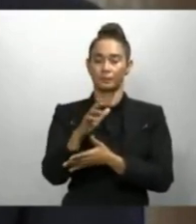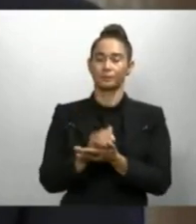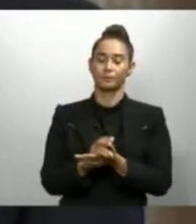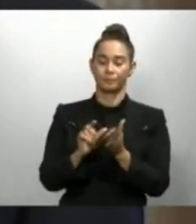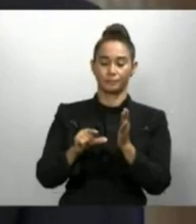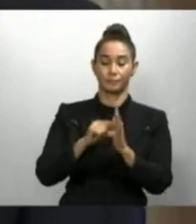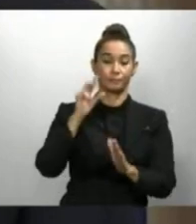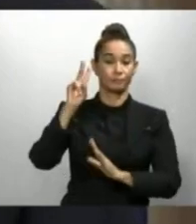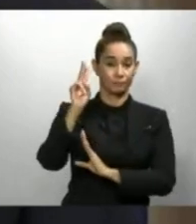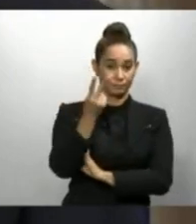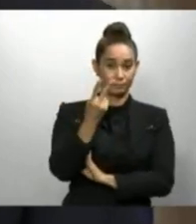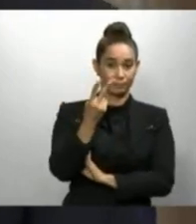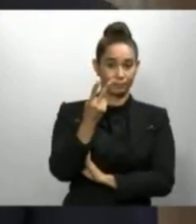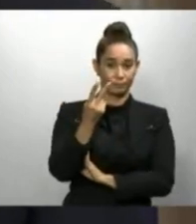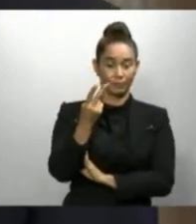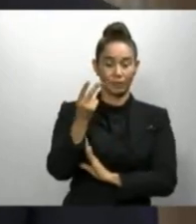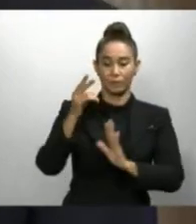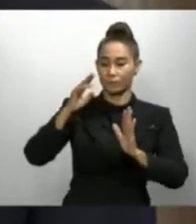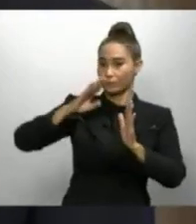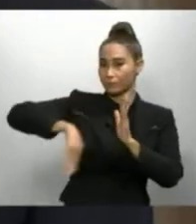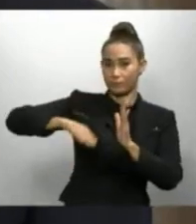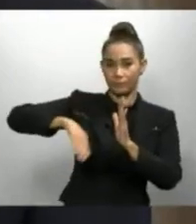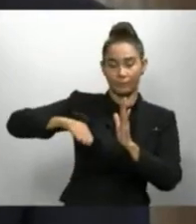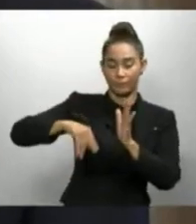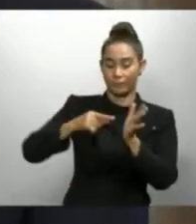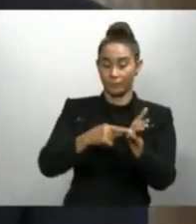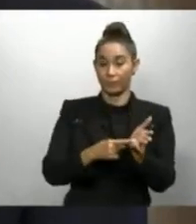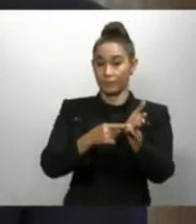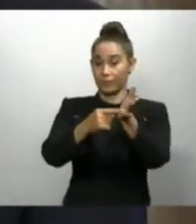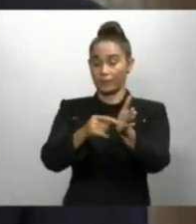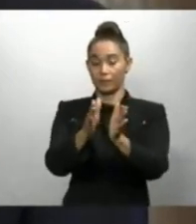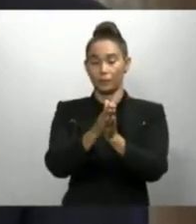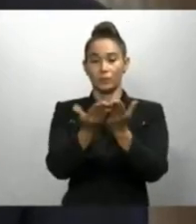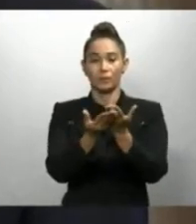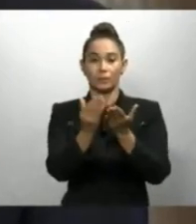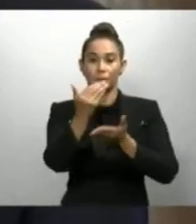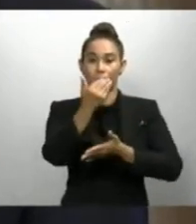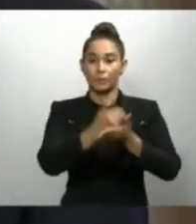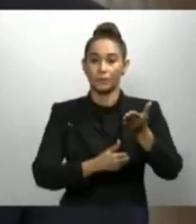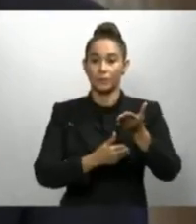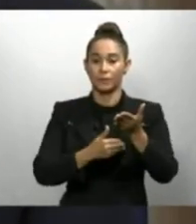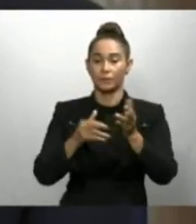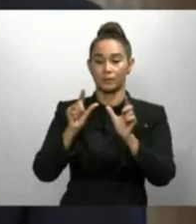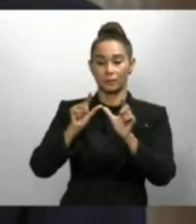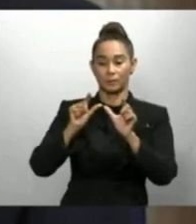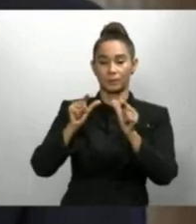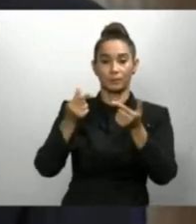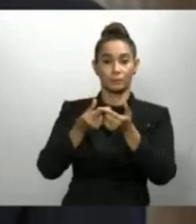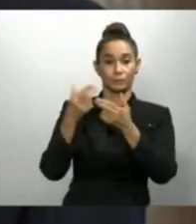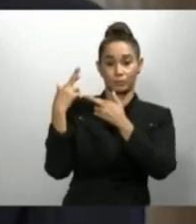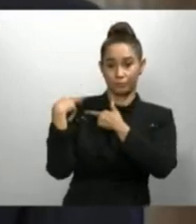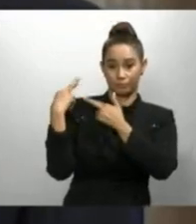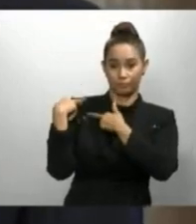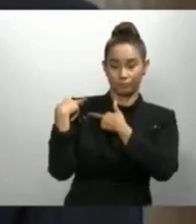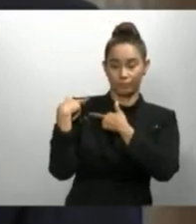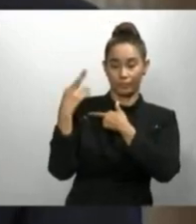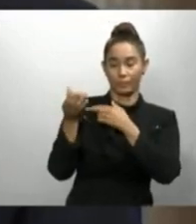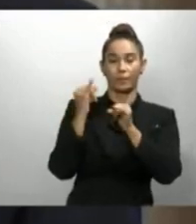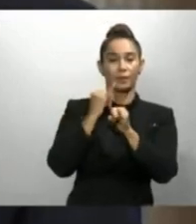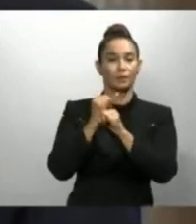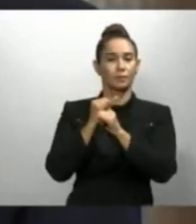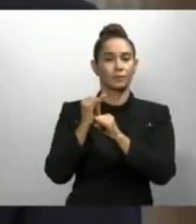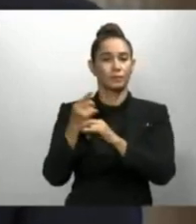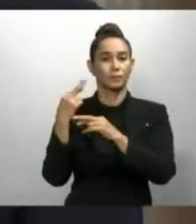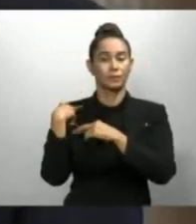de presentación del registro o libro de control de precursores a las autoridades correspondientes en la fecha y